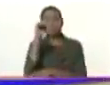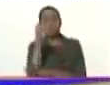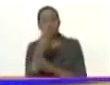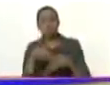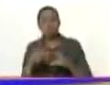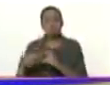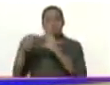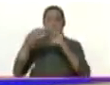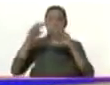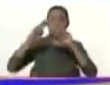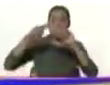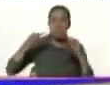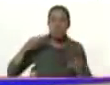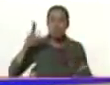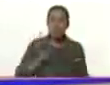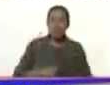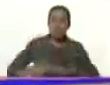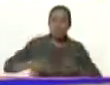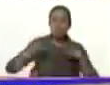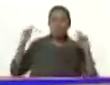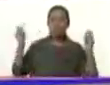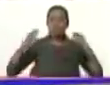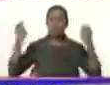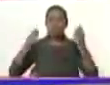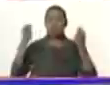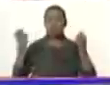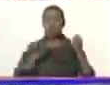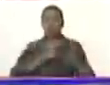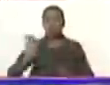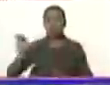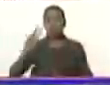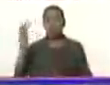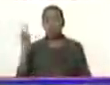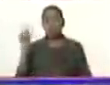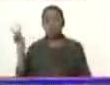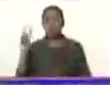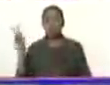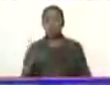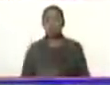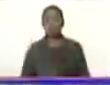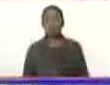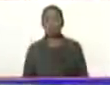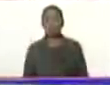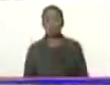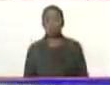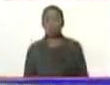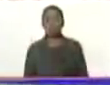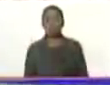la paz y la prosperidad de nuestra patria Venezuela.